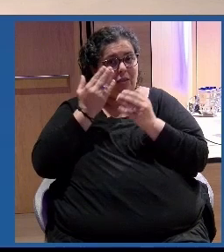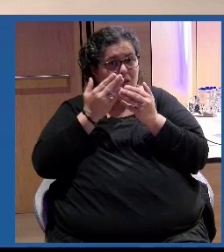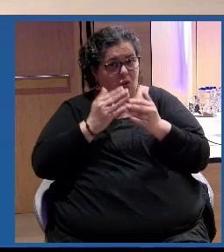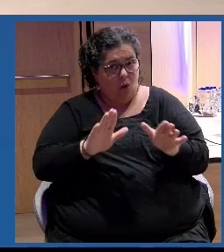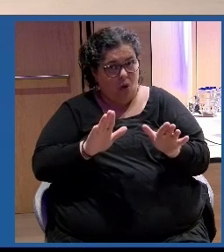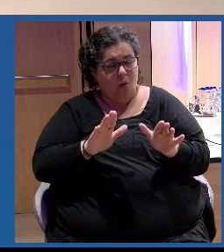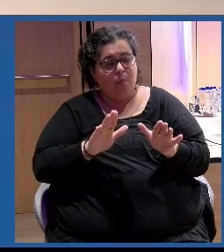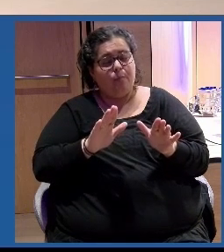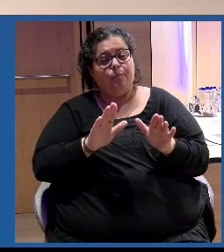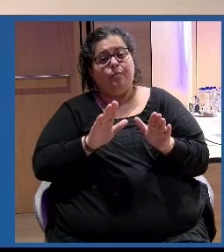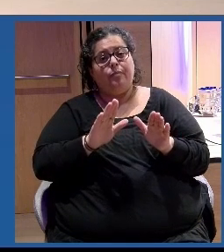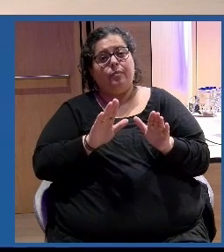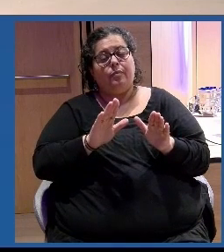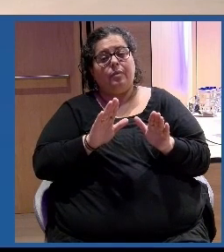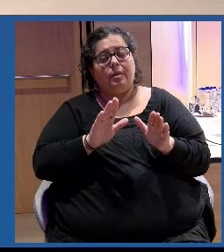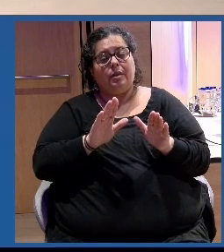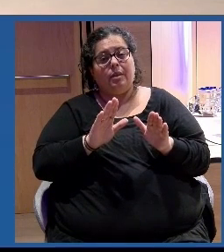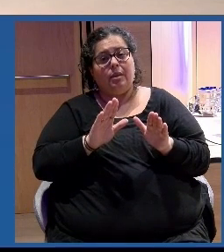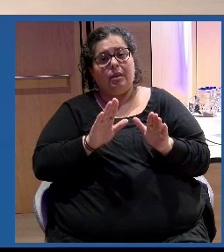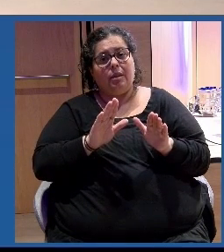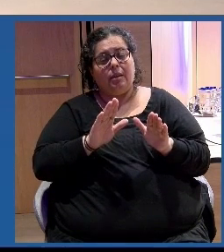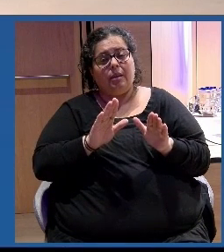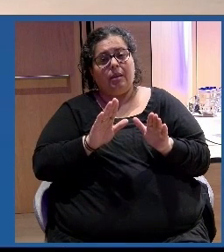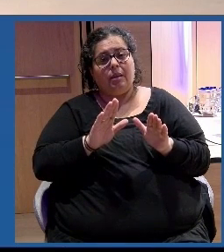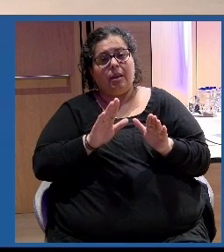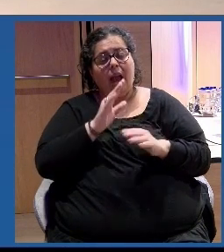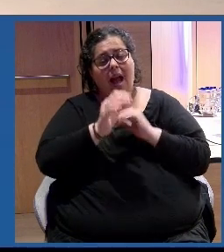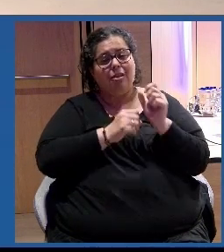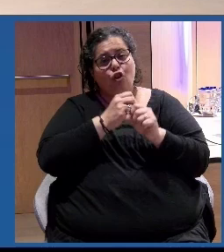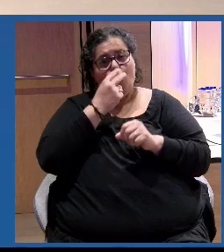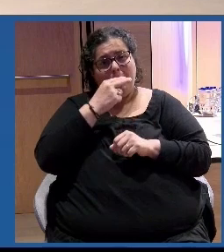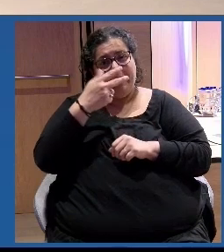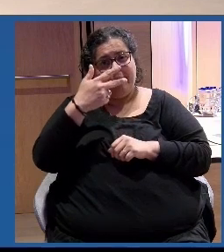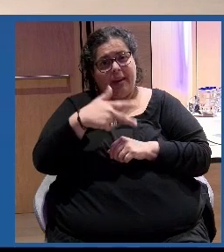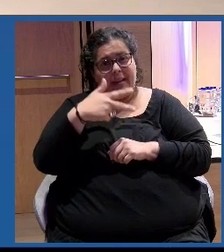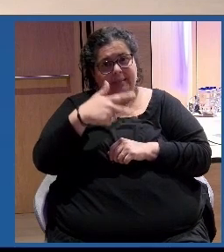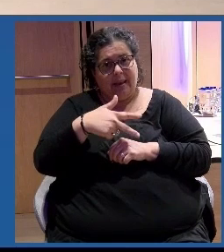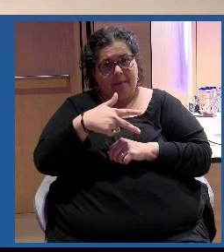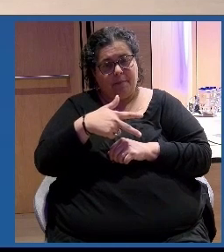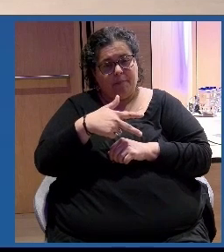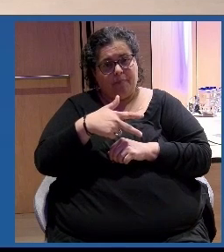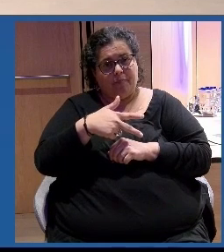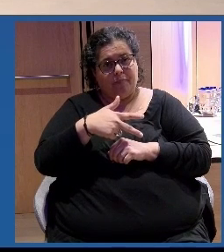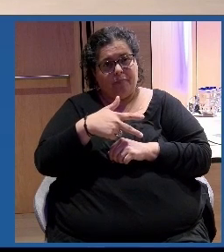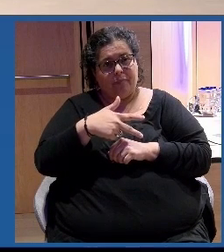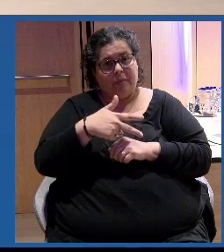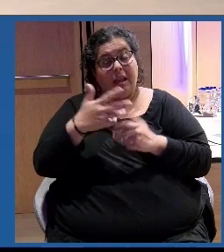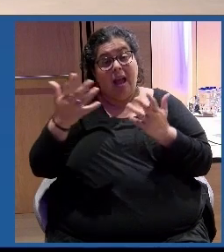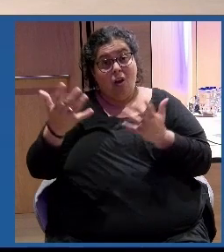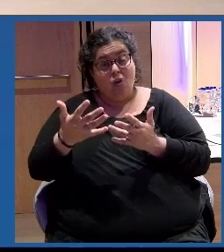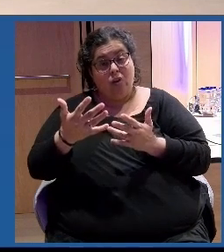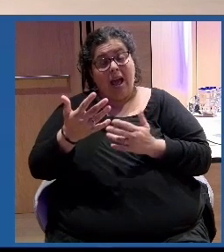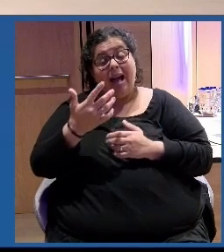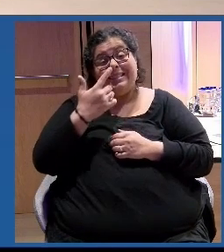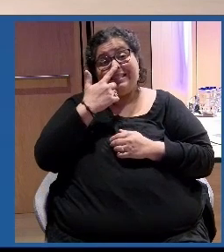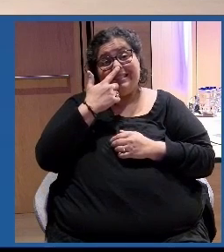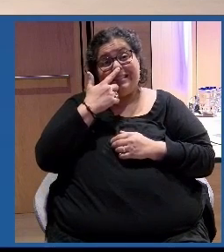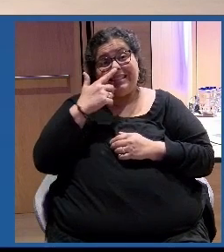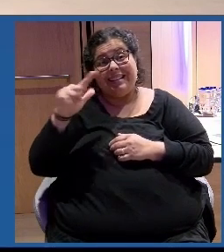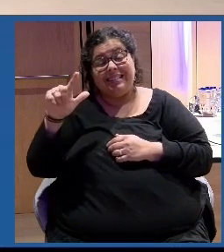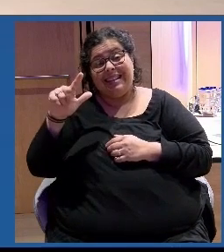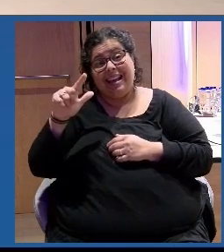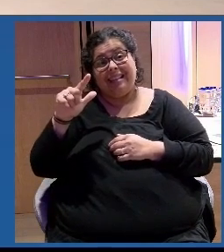en ese minuto, digamos, pero se inauguró en 2013 y tenemos un pic de 703.524 visitas en marzo